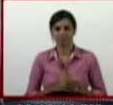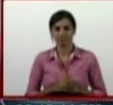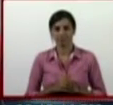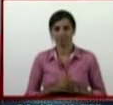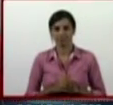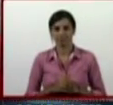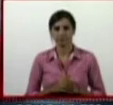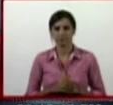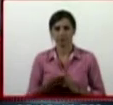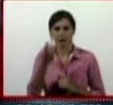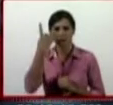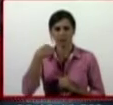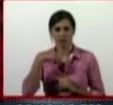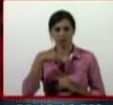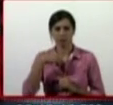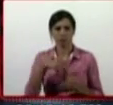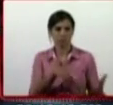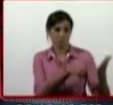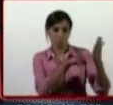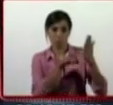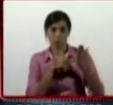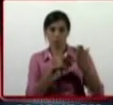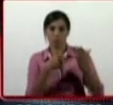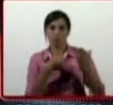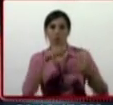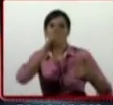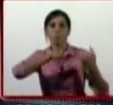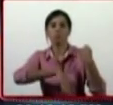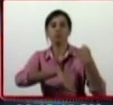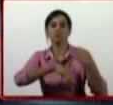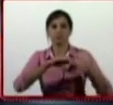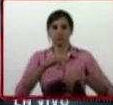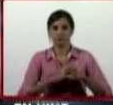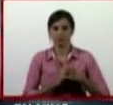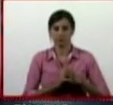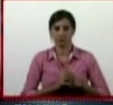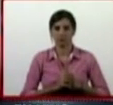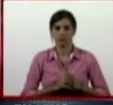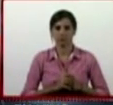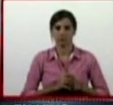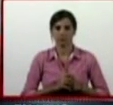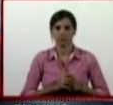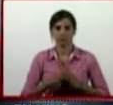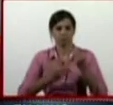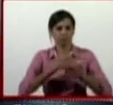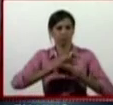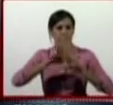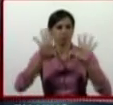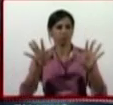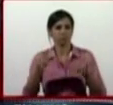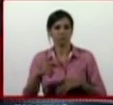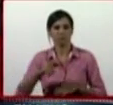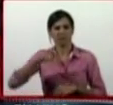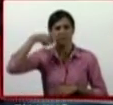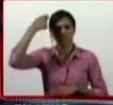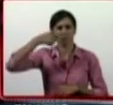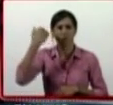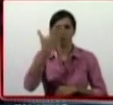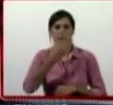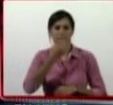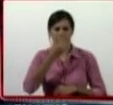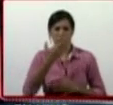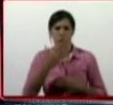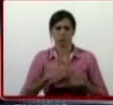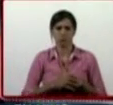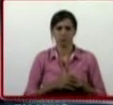bueno, ayer nos presentó su última creación. Este video hermosísimo.